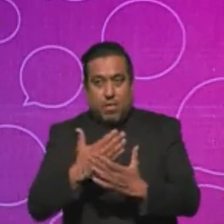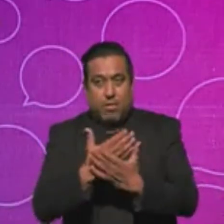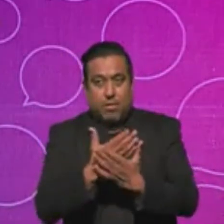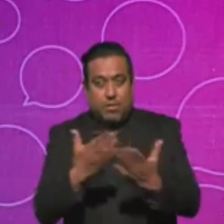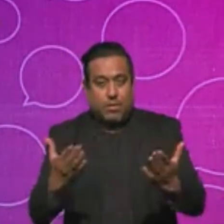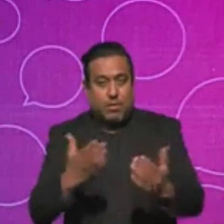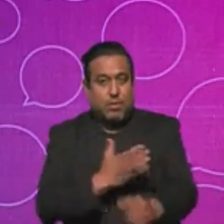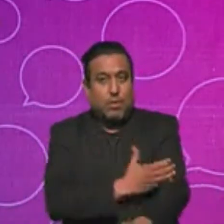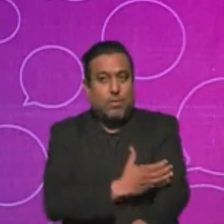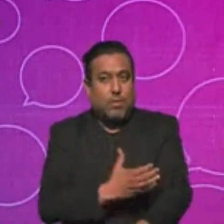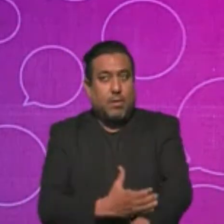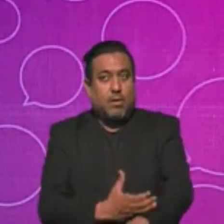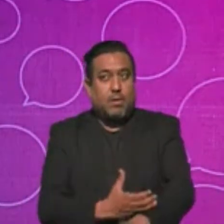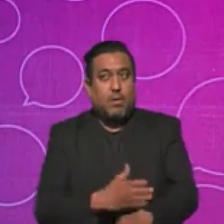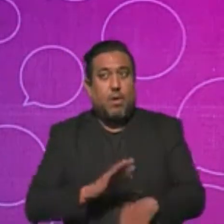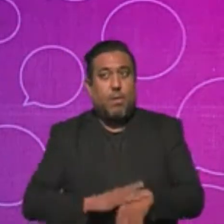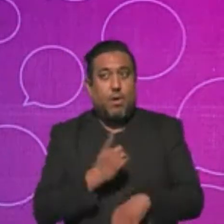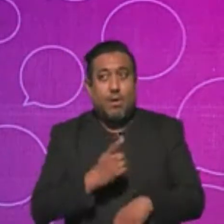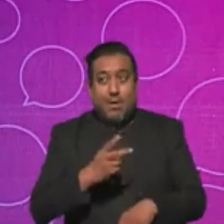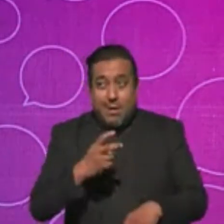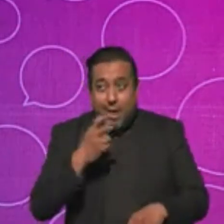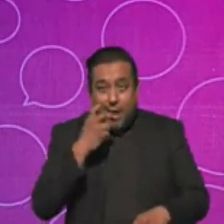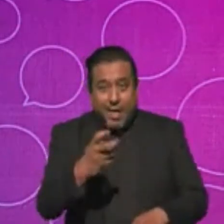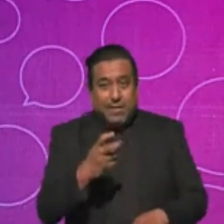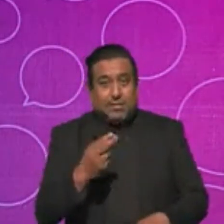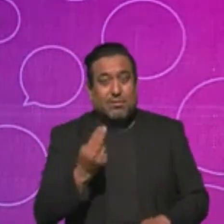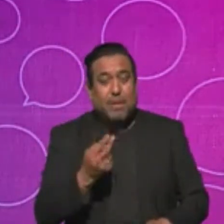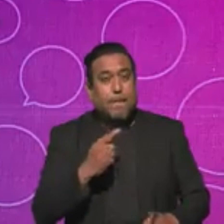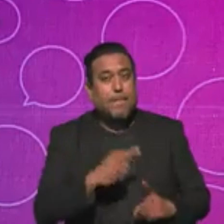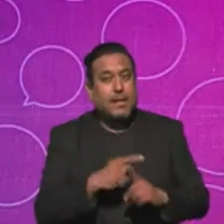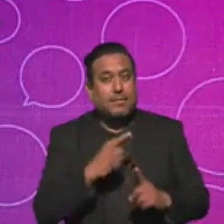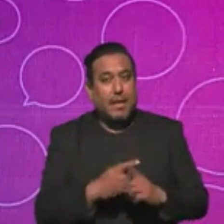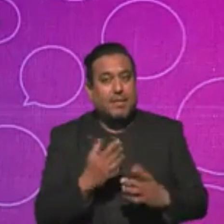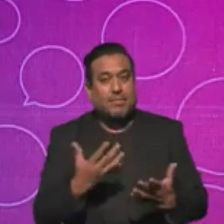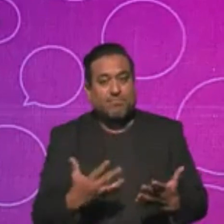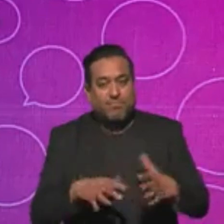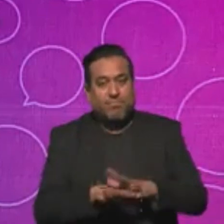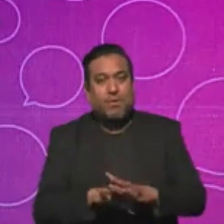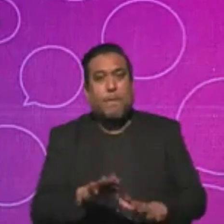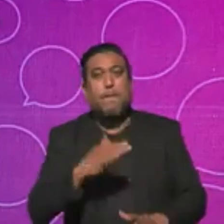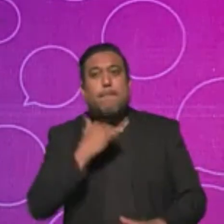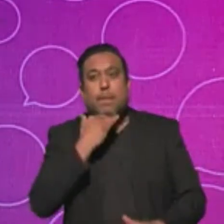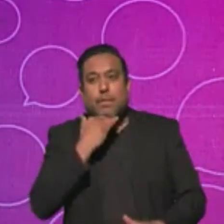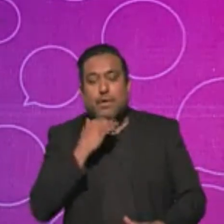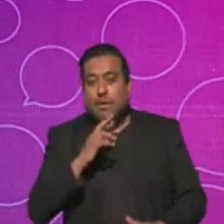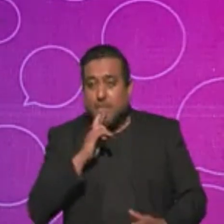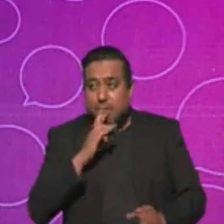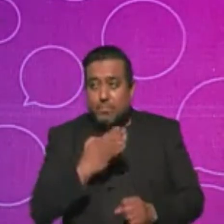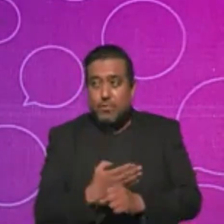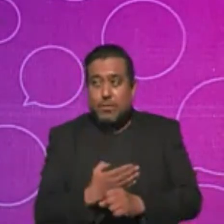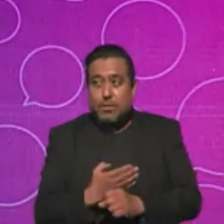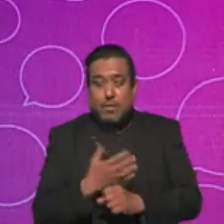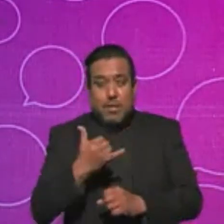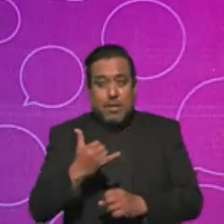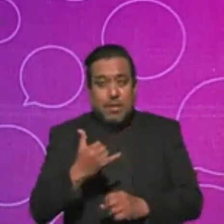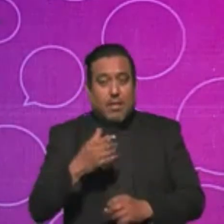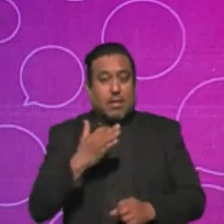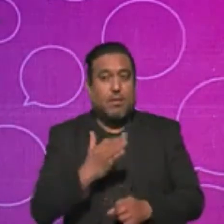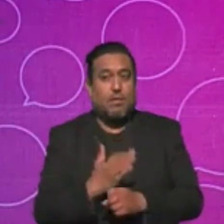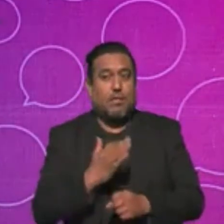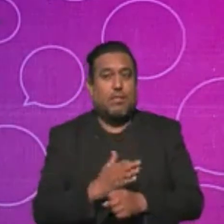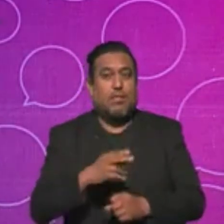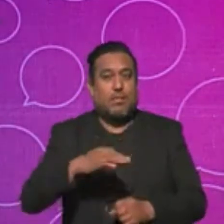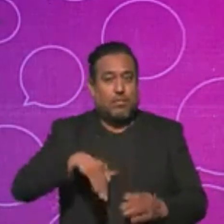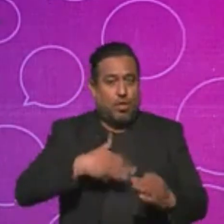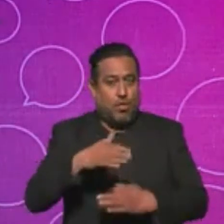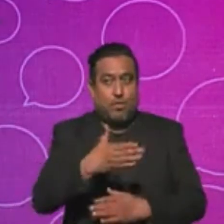de mis compañeros porque esto se trata de sumar se trata de tener madurez y de tener responsabilidad y aquí todos son